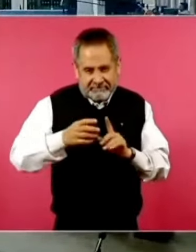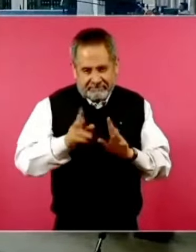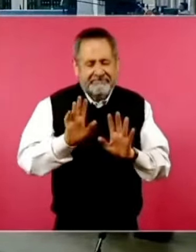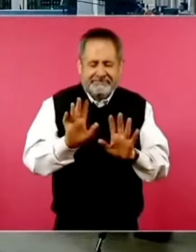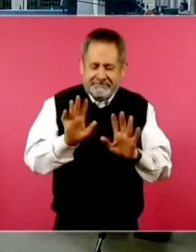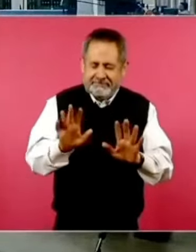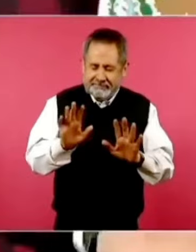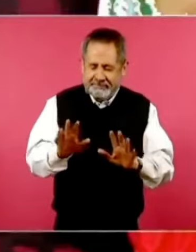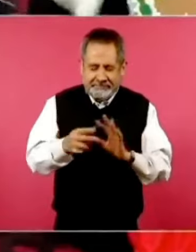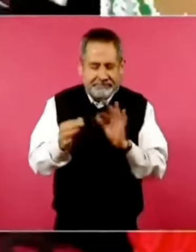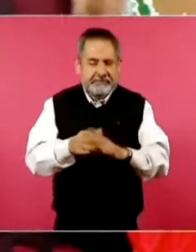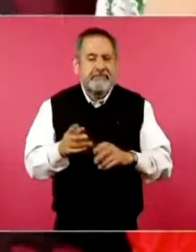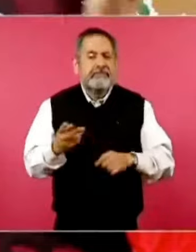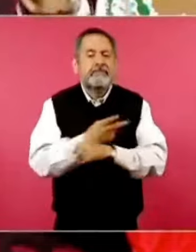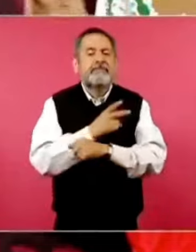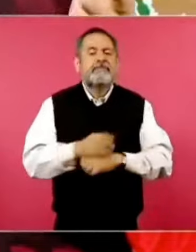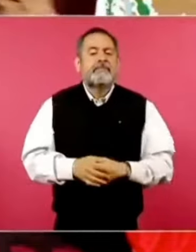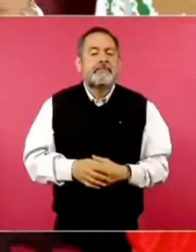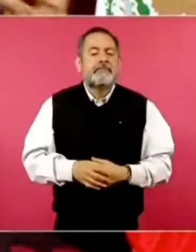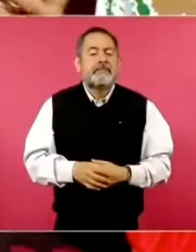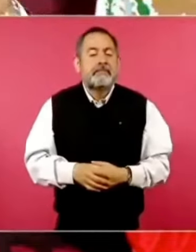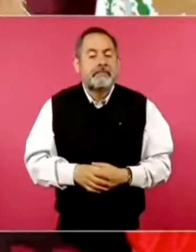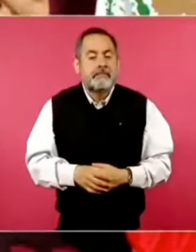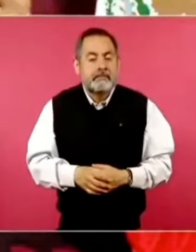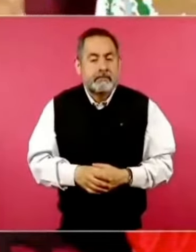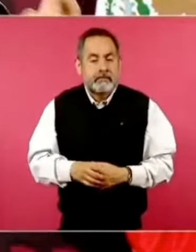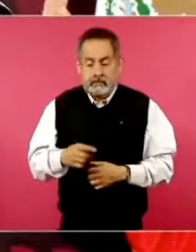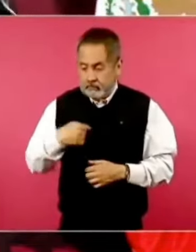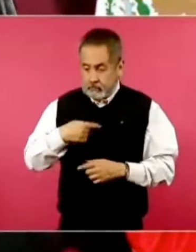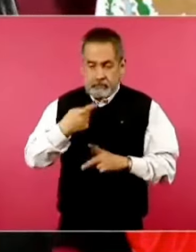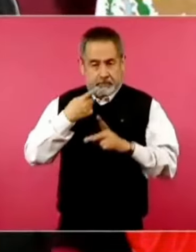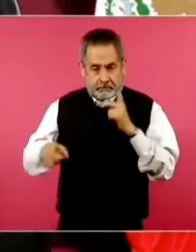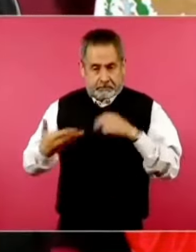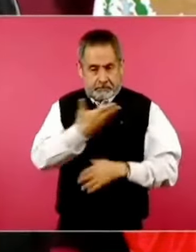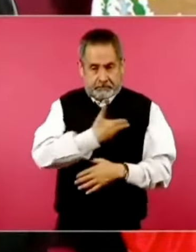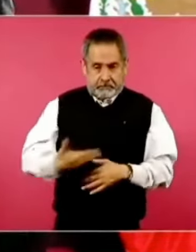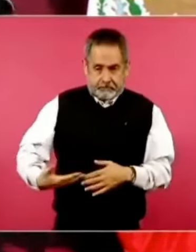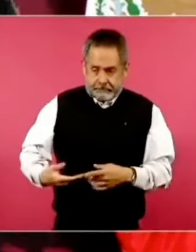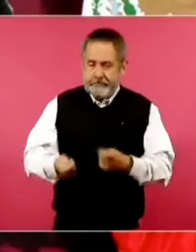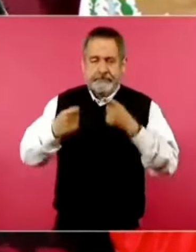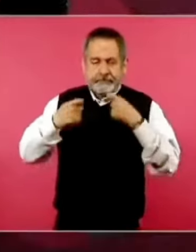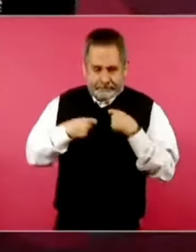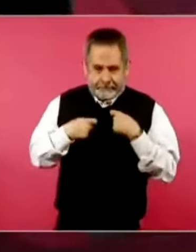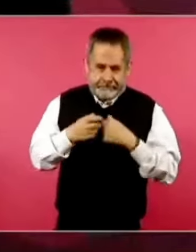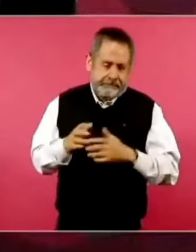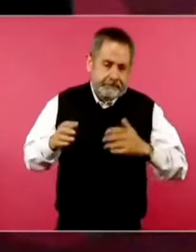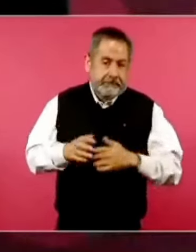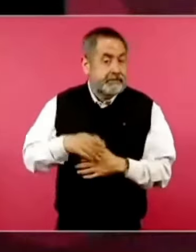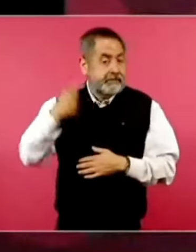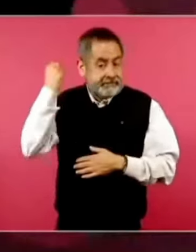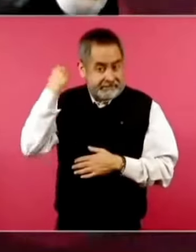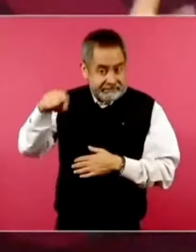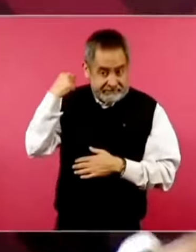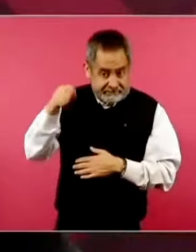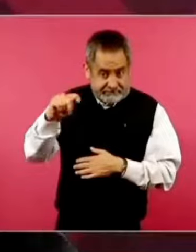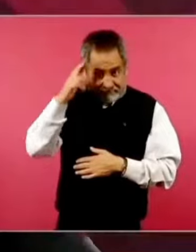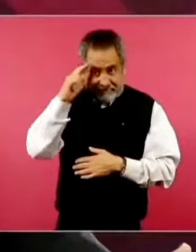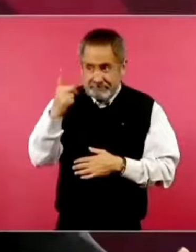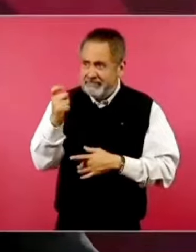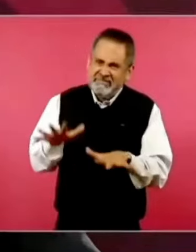pero resulta que llego a la presidencia ya habíamos padecido en Tabasco una